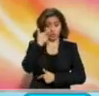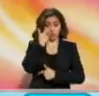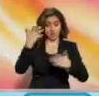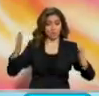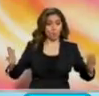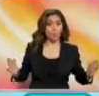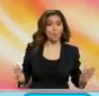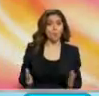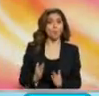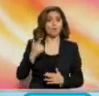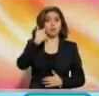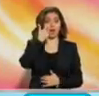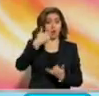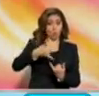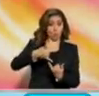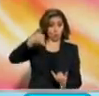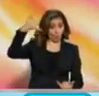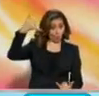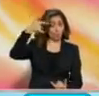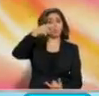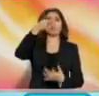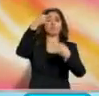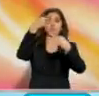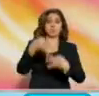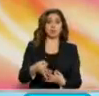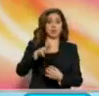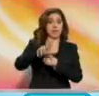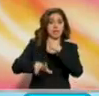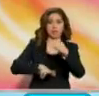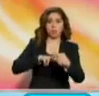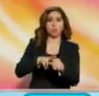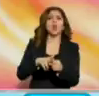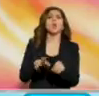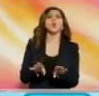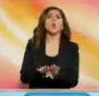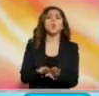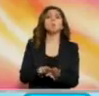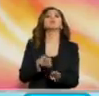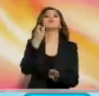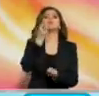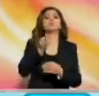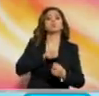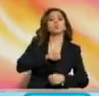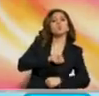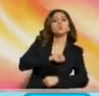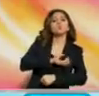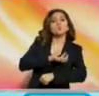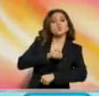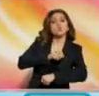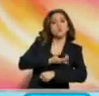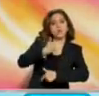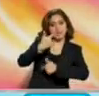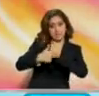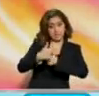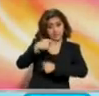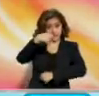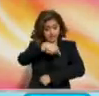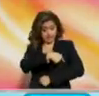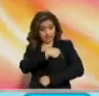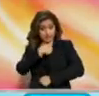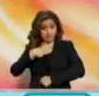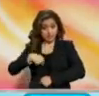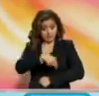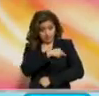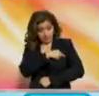bajar de peso de una manera muy importante y de manera natural, amamanten a su bebé y esa reserva adiposa va a